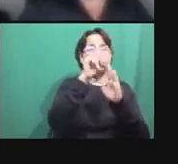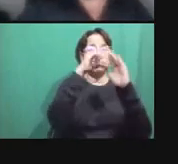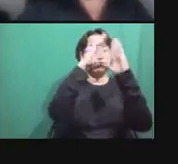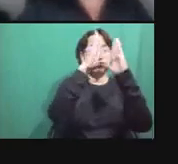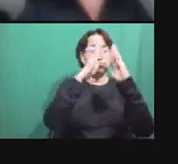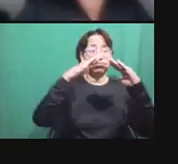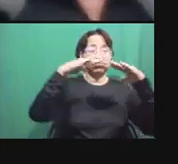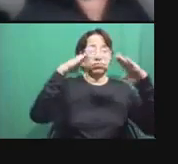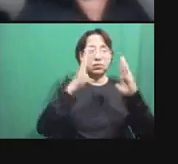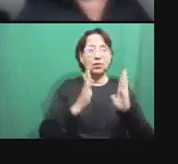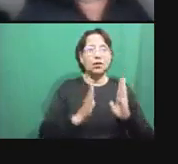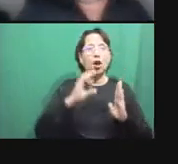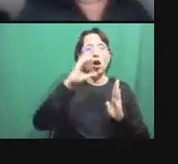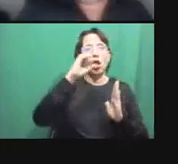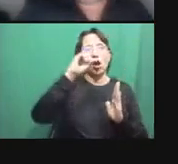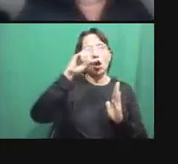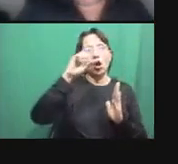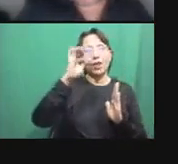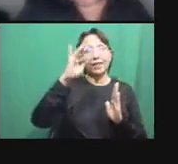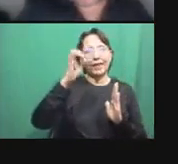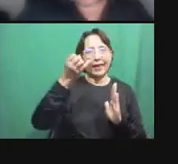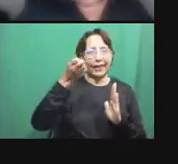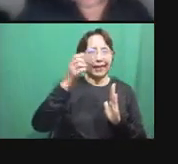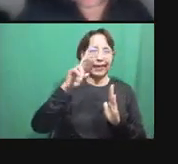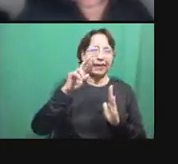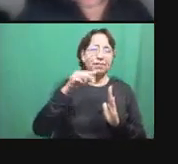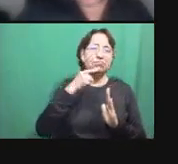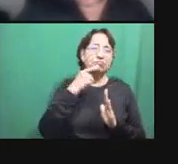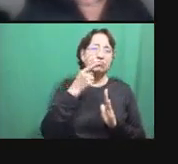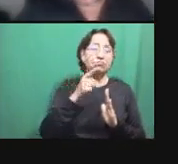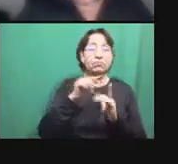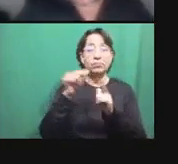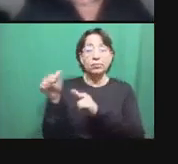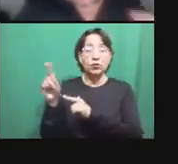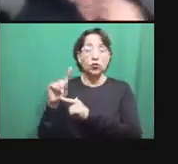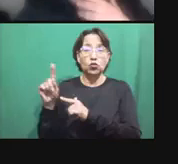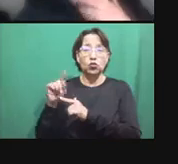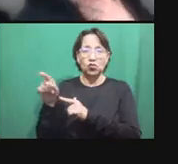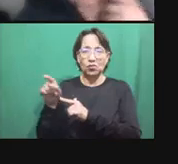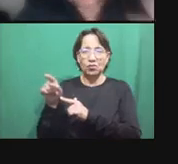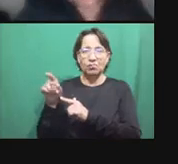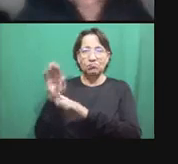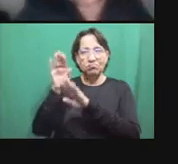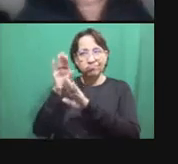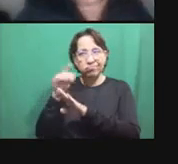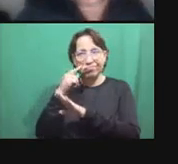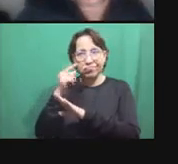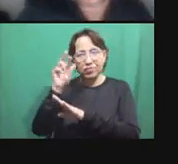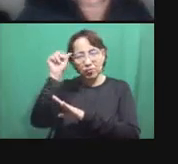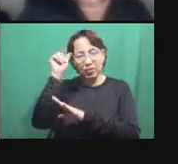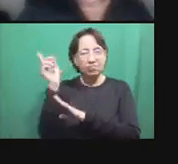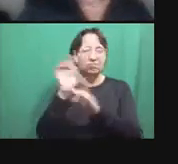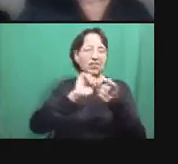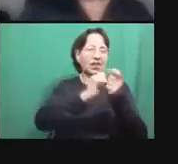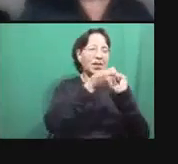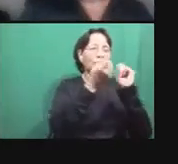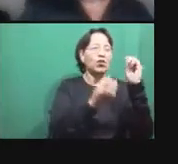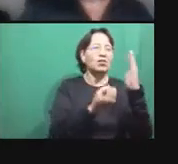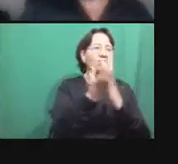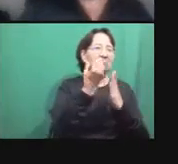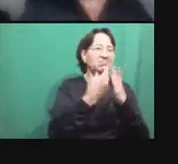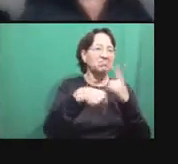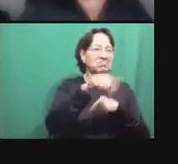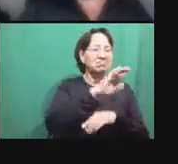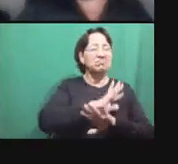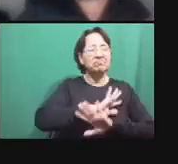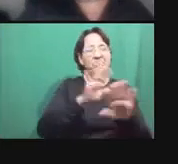de tal manera que reemplaza este referente cultural por un industrial. A partir de esto, yo gano para el año 2017 la beca de arte urbano, en la